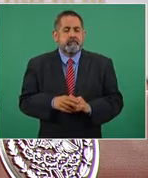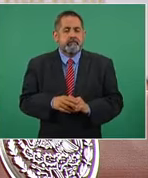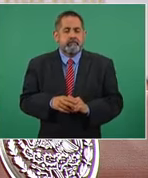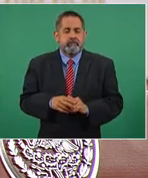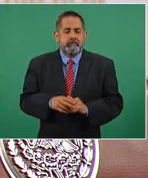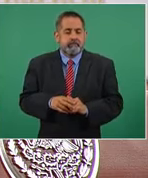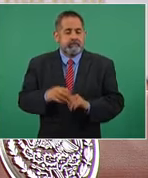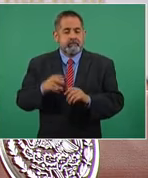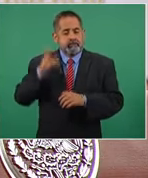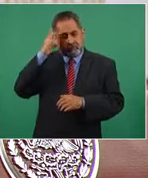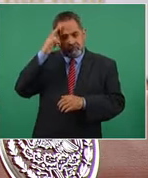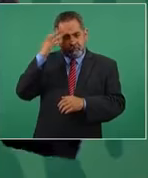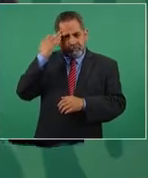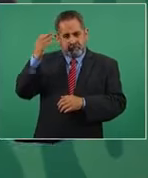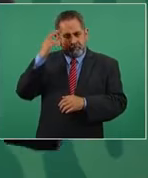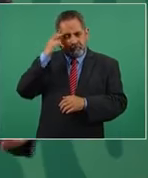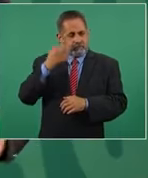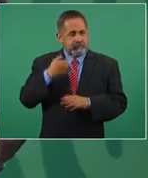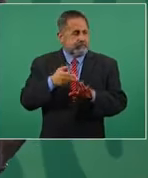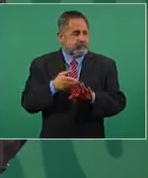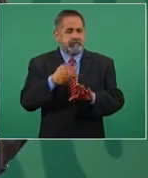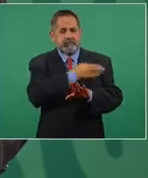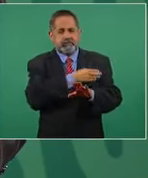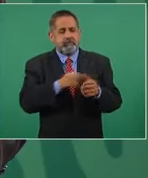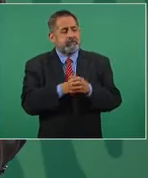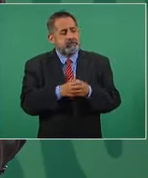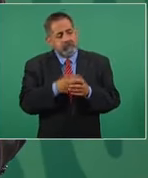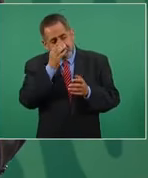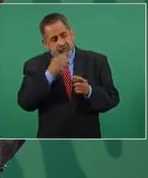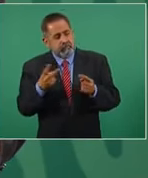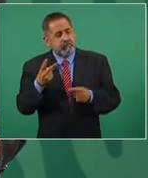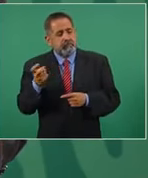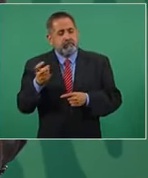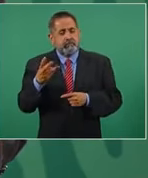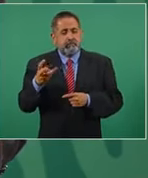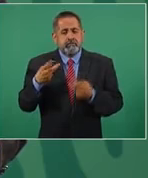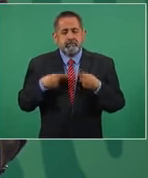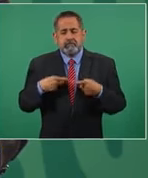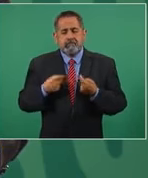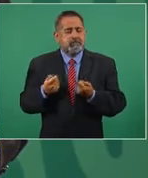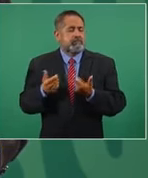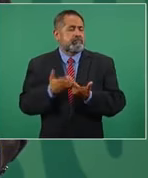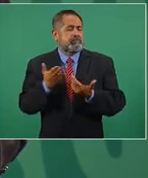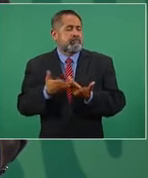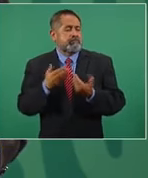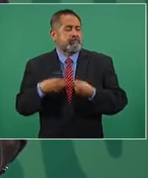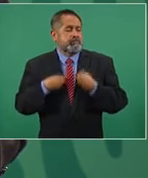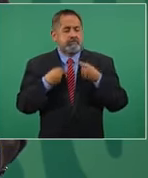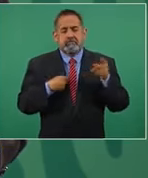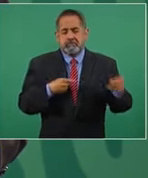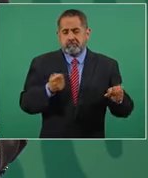antes del Porfiriato, pues tenía 200, 300 habitantes.